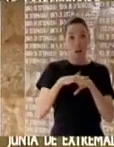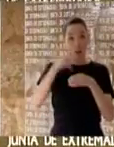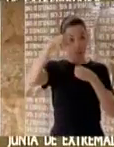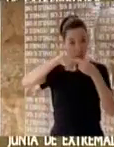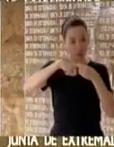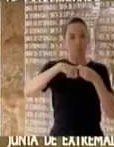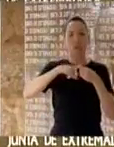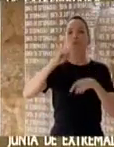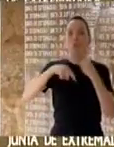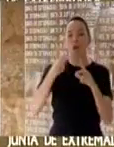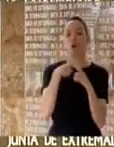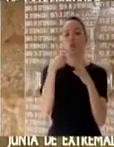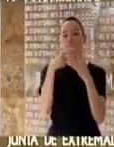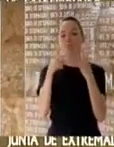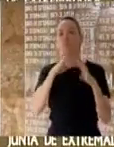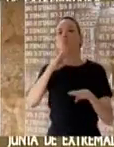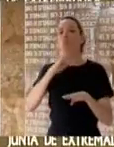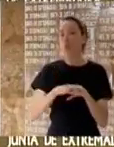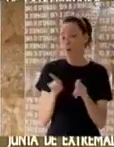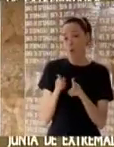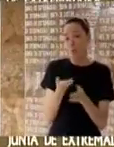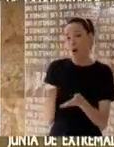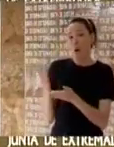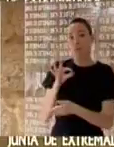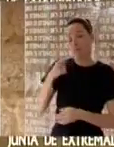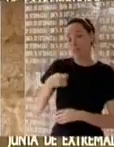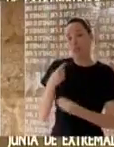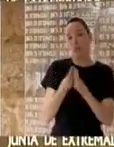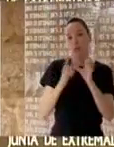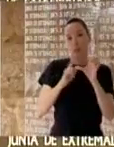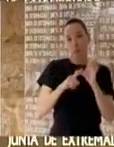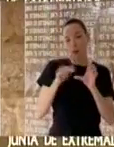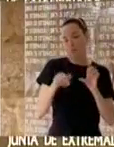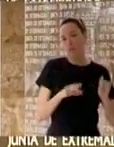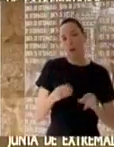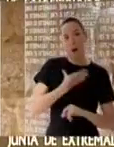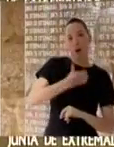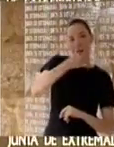es el actual presidente de la Junta de Extremadura y muchísimos alcaldes y alcaldesas de esta tierra.